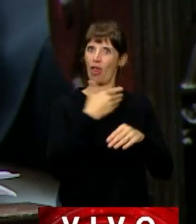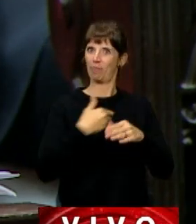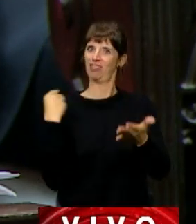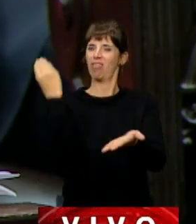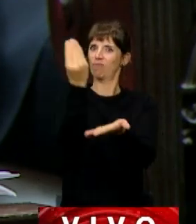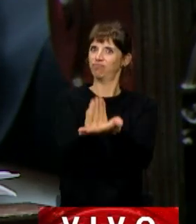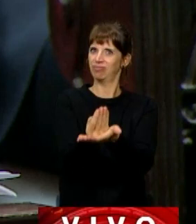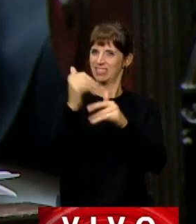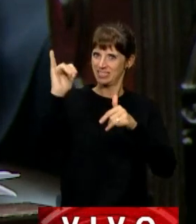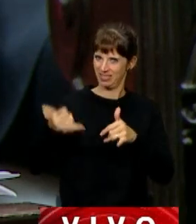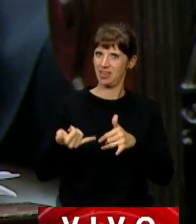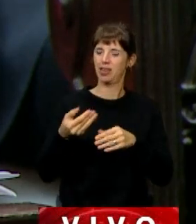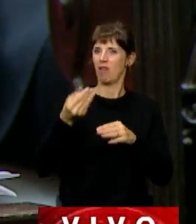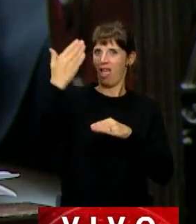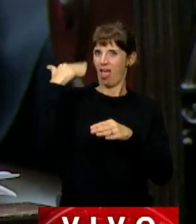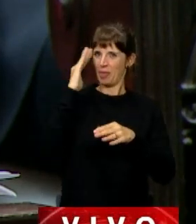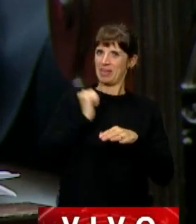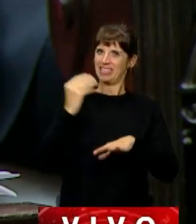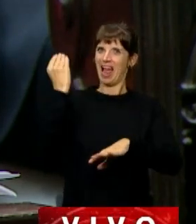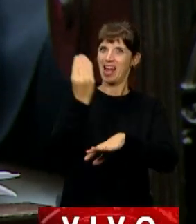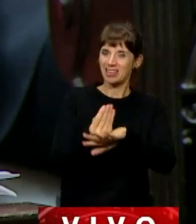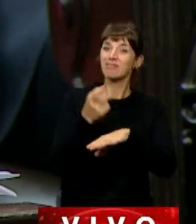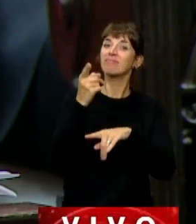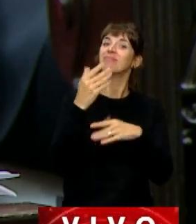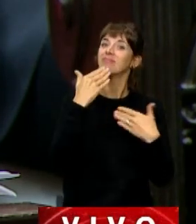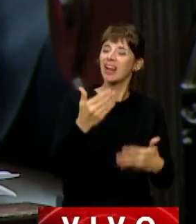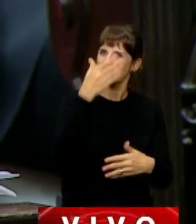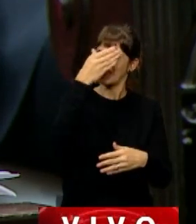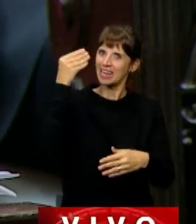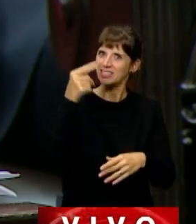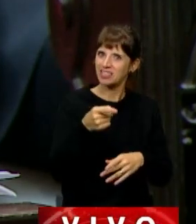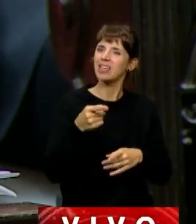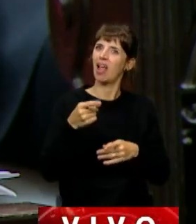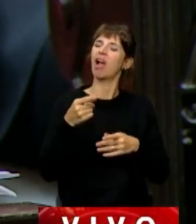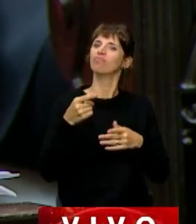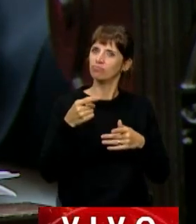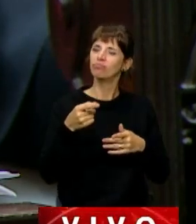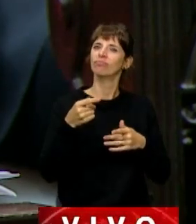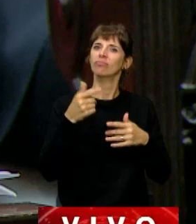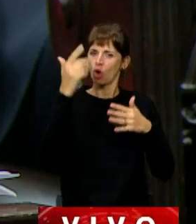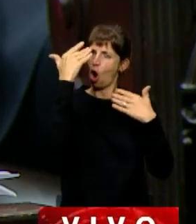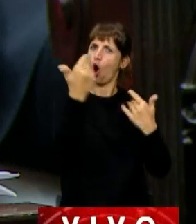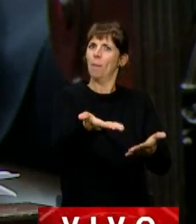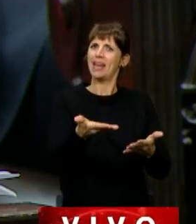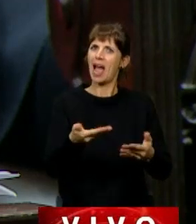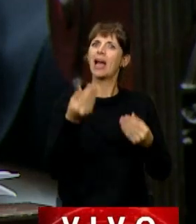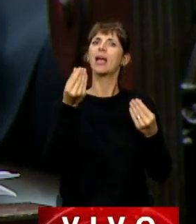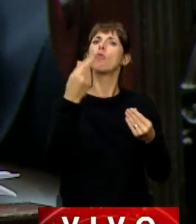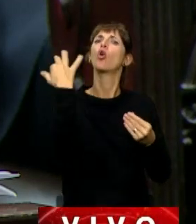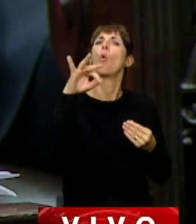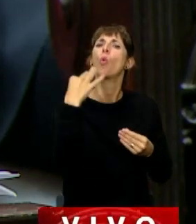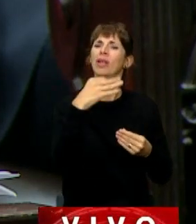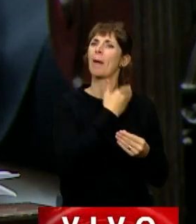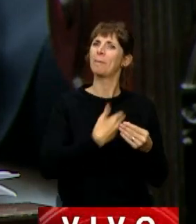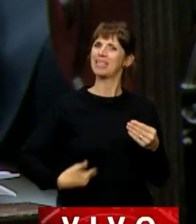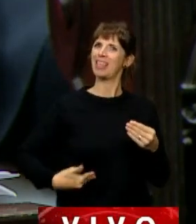donde Cristina Fernández fue particularmente distinguida por haber sido la única presidenta en